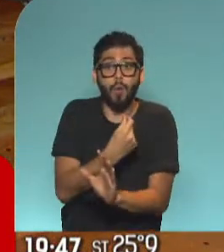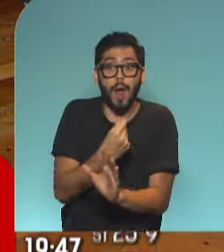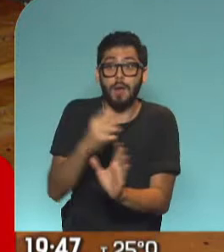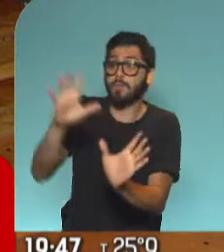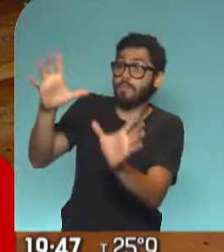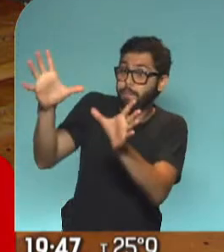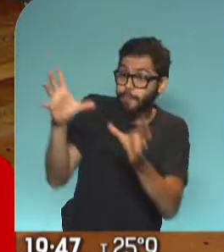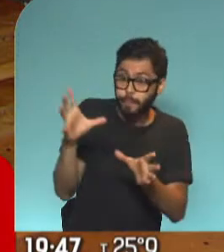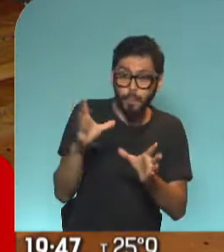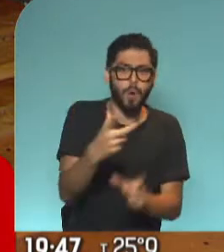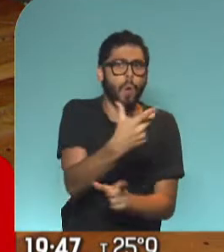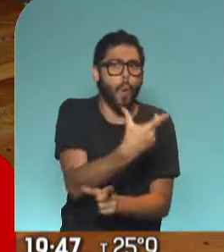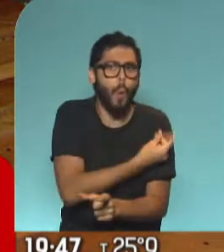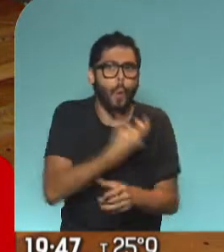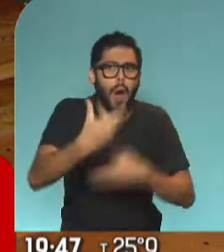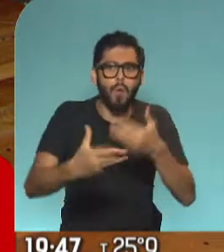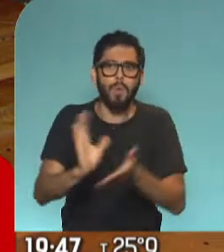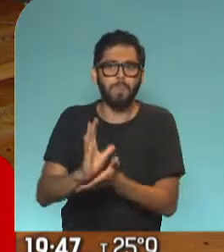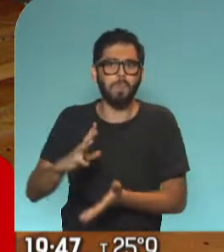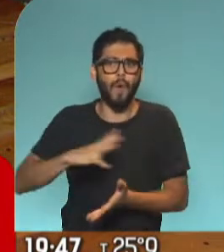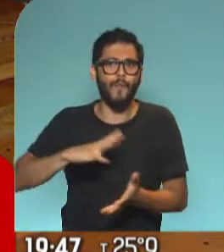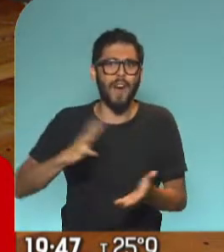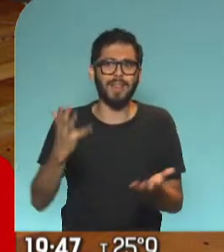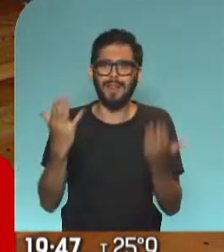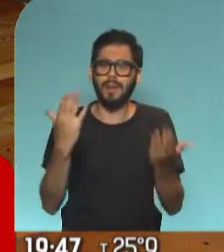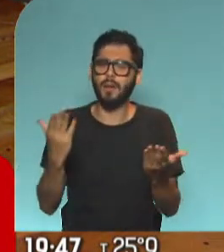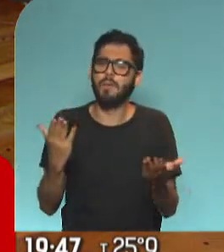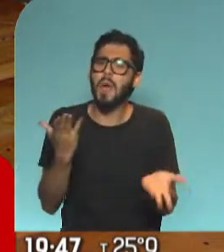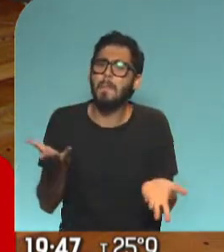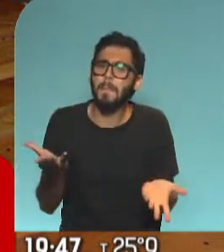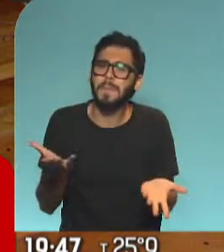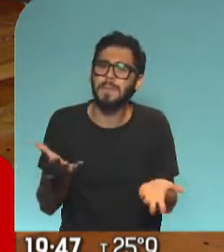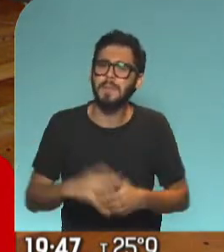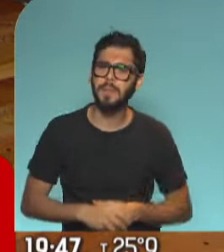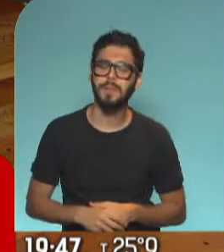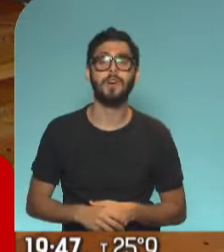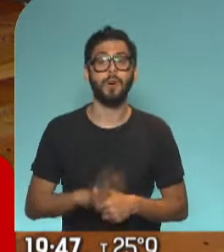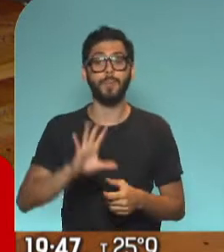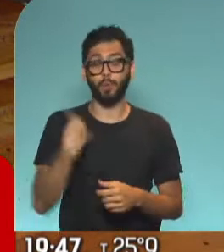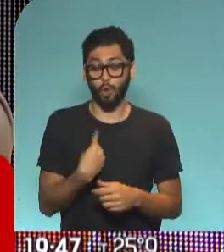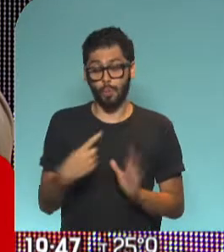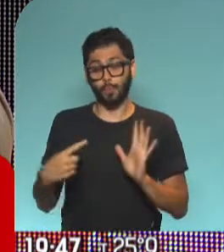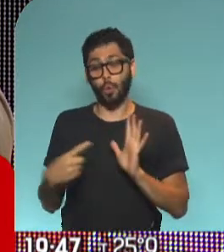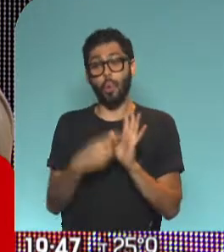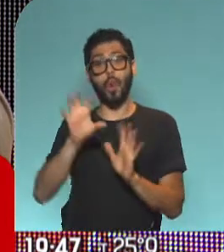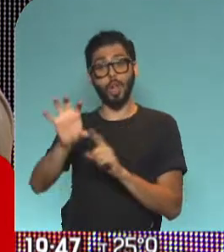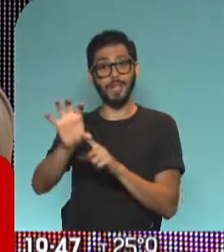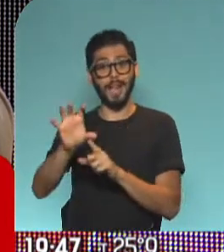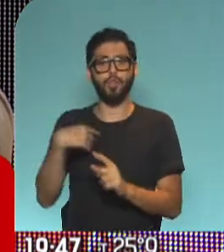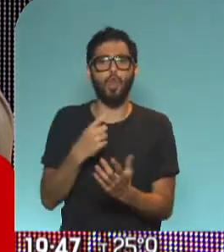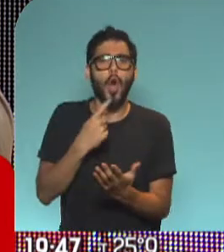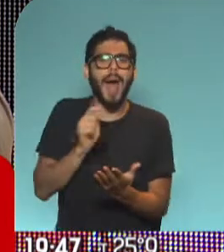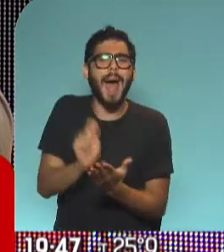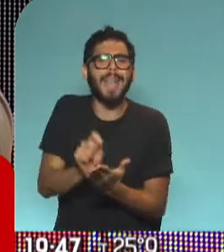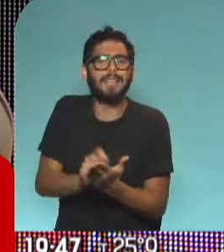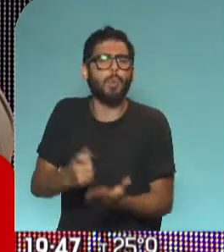una importante cantidad de dosis que no han sido aplicadas en la sociedad. Sí, nosotros en la provincia de Buenos Aires tenemos un registro propio. Las